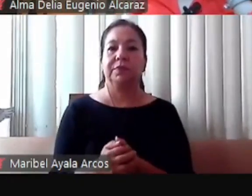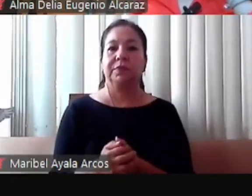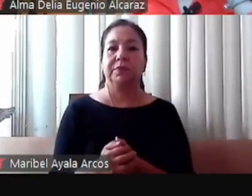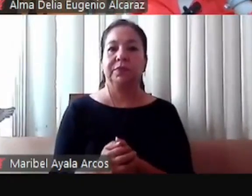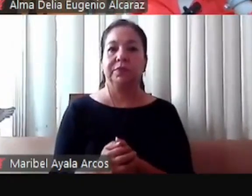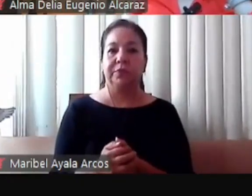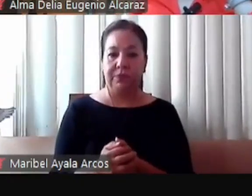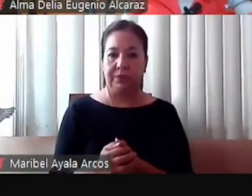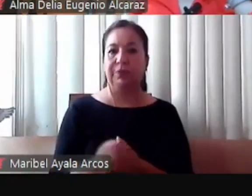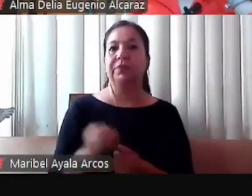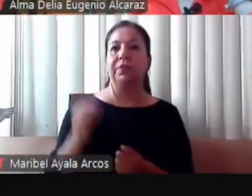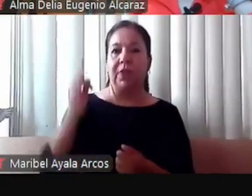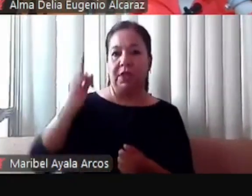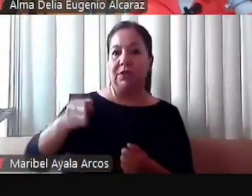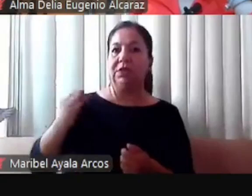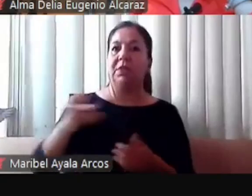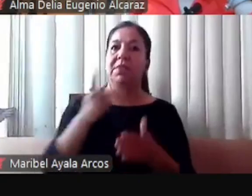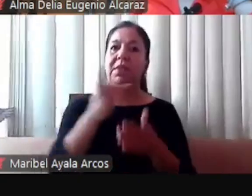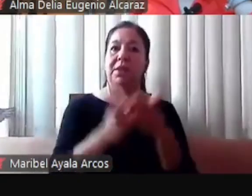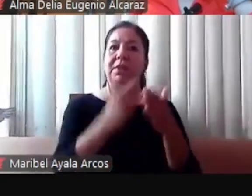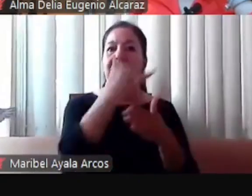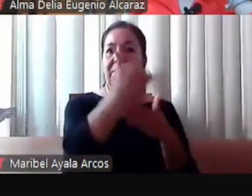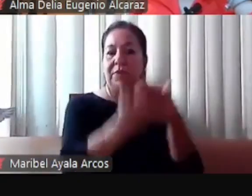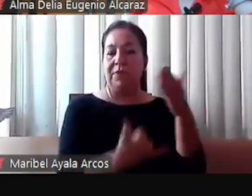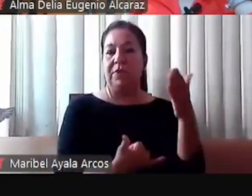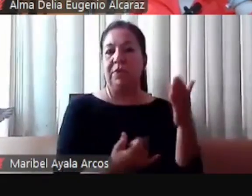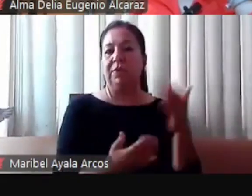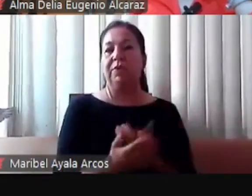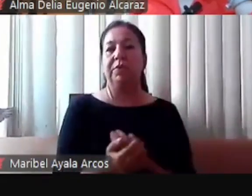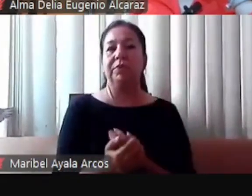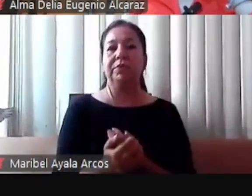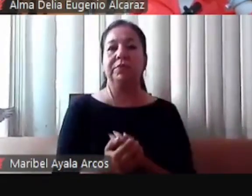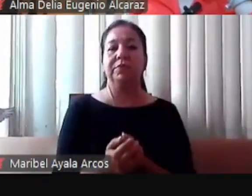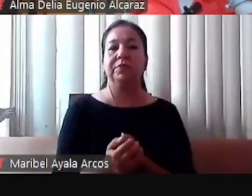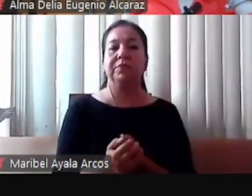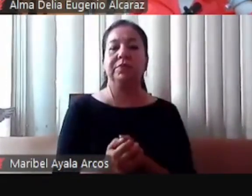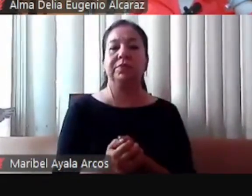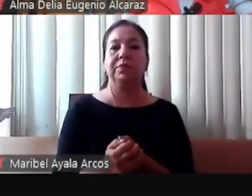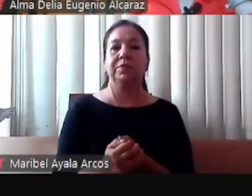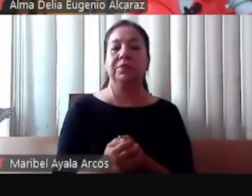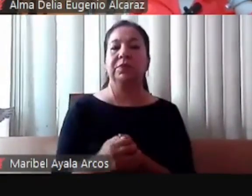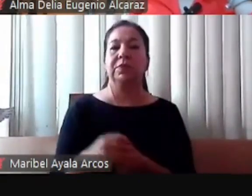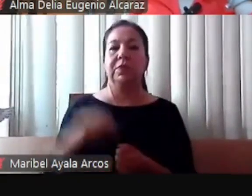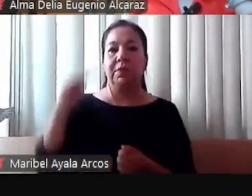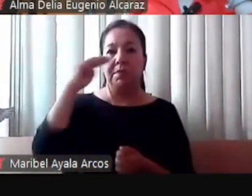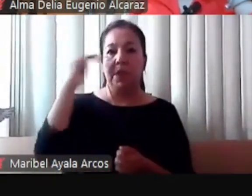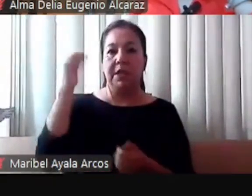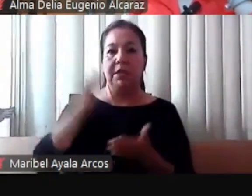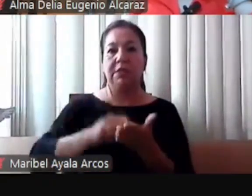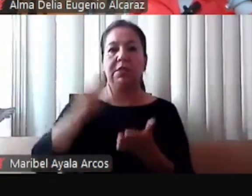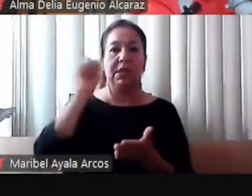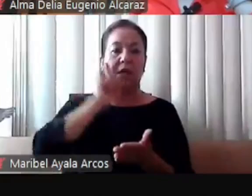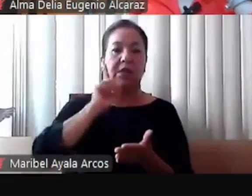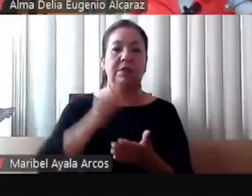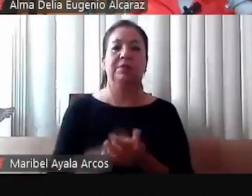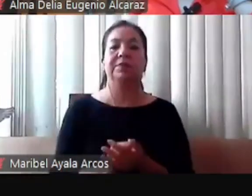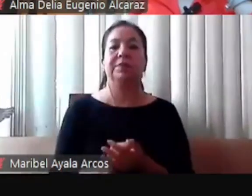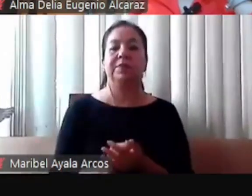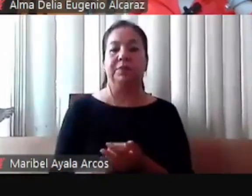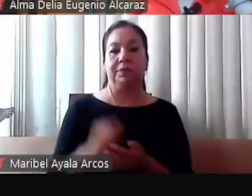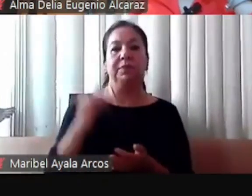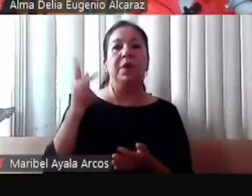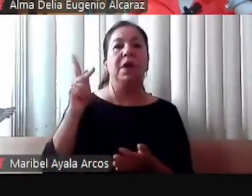A favor del proyecto. Gracias, magistrada, magistrada Evelyn Rodríguez Chinol. A favor del